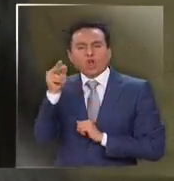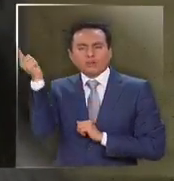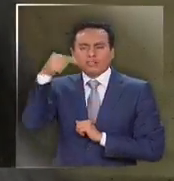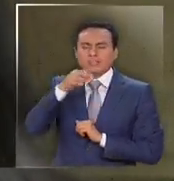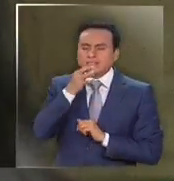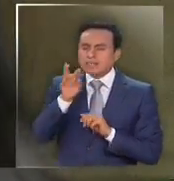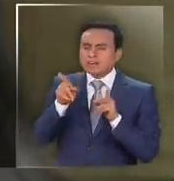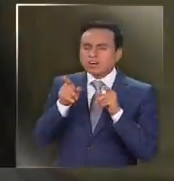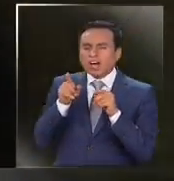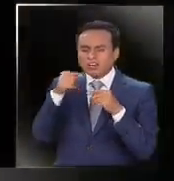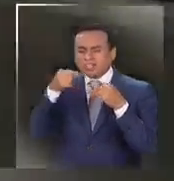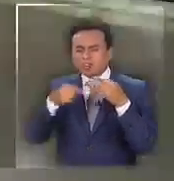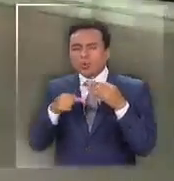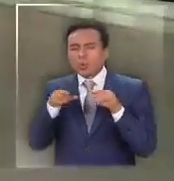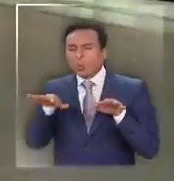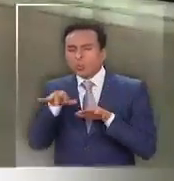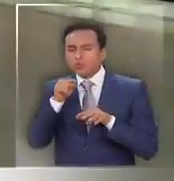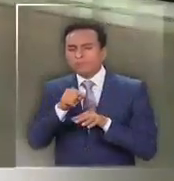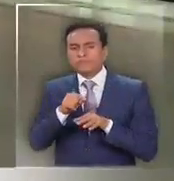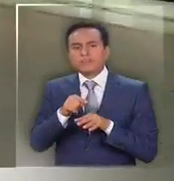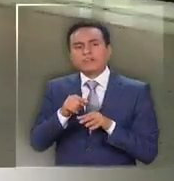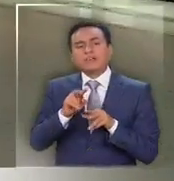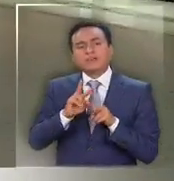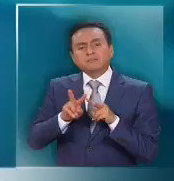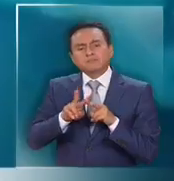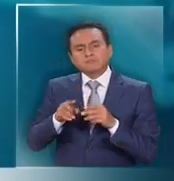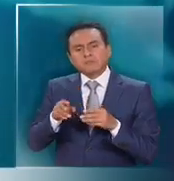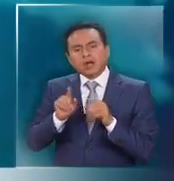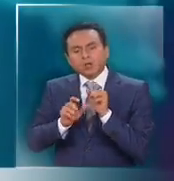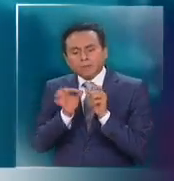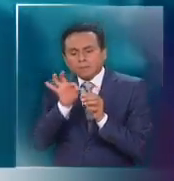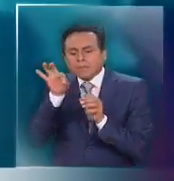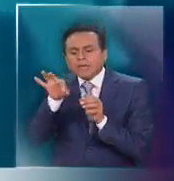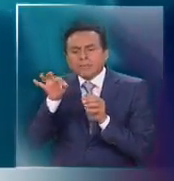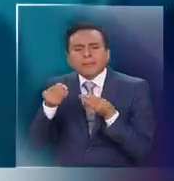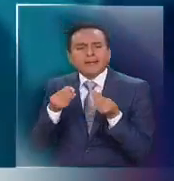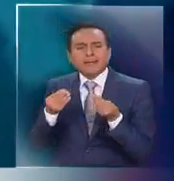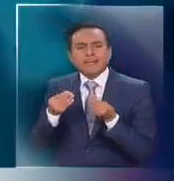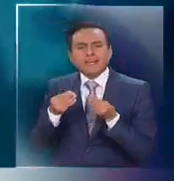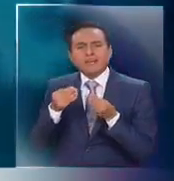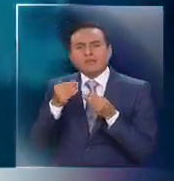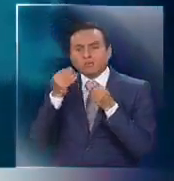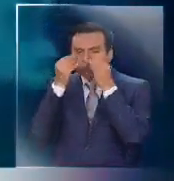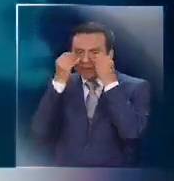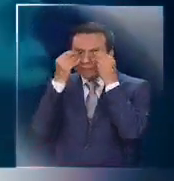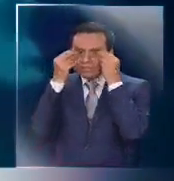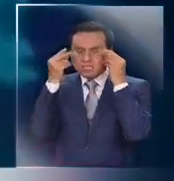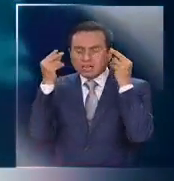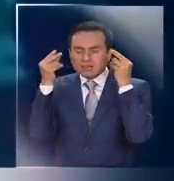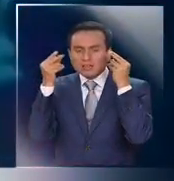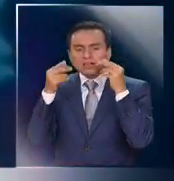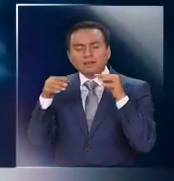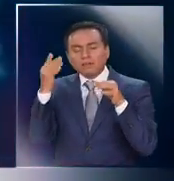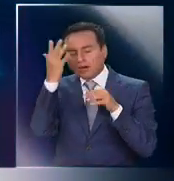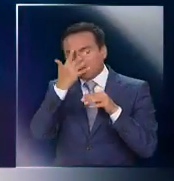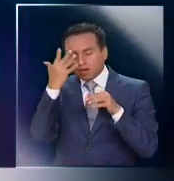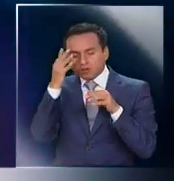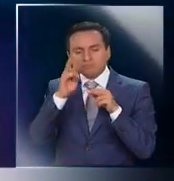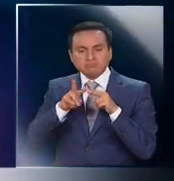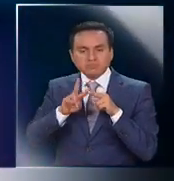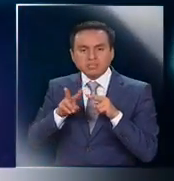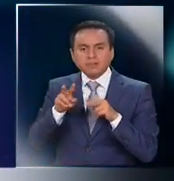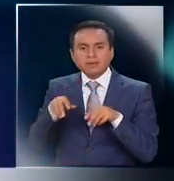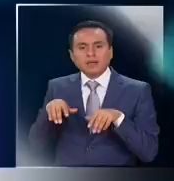efectos y su uso. Se usa terapéuticamente en pequeñas dosis para dilatar pupilas, para tratar mareos, náuseas y